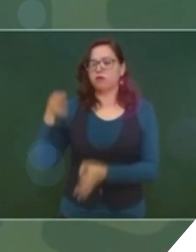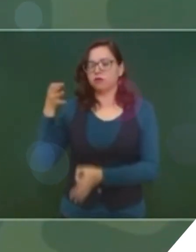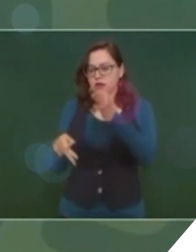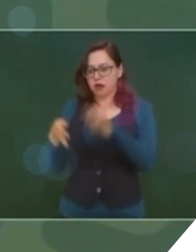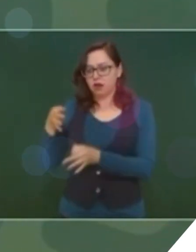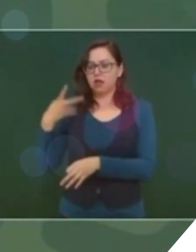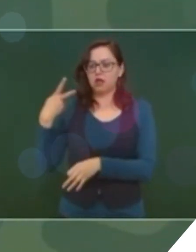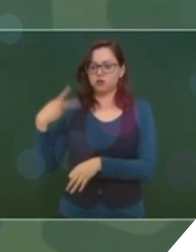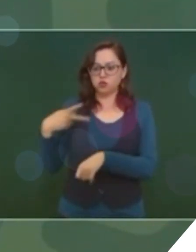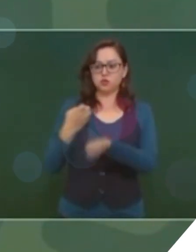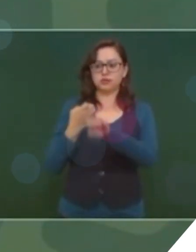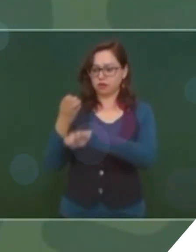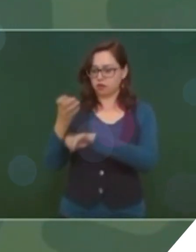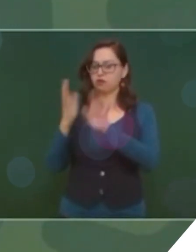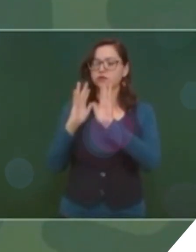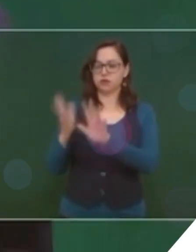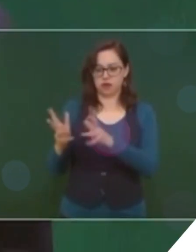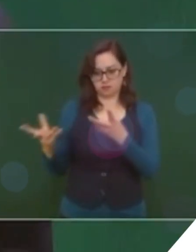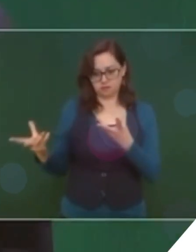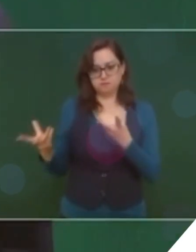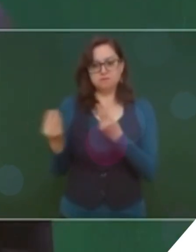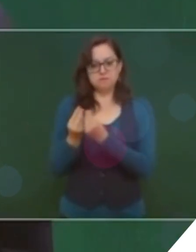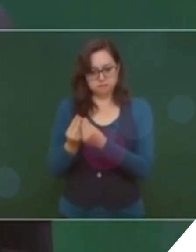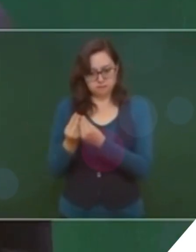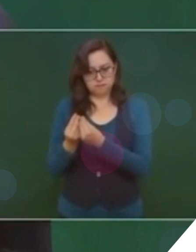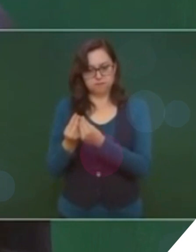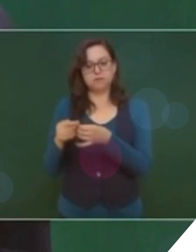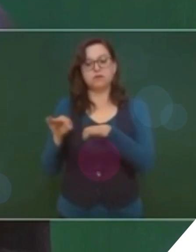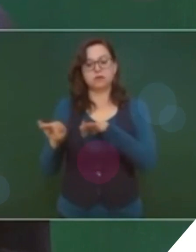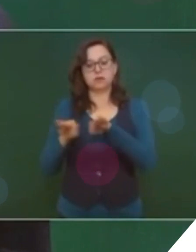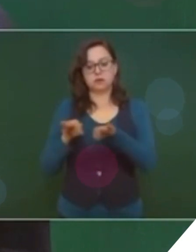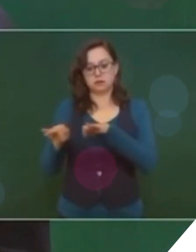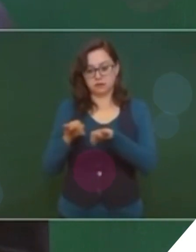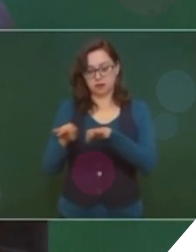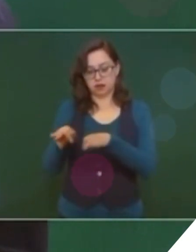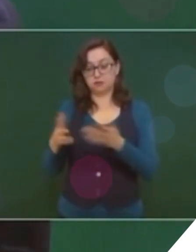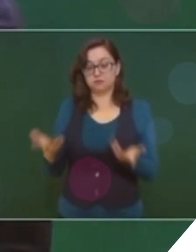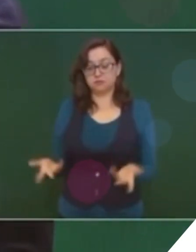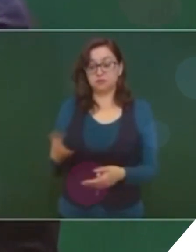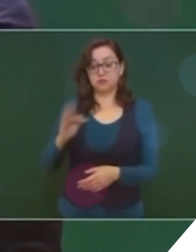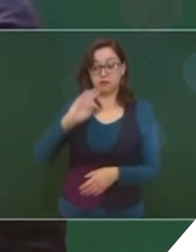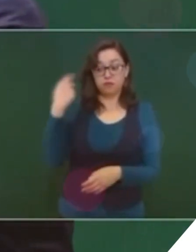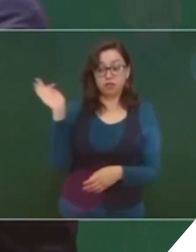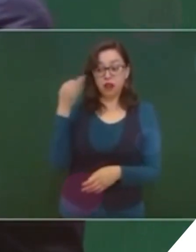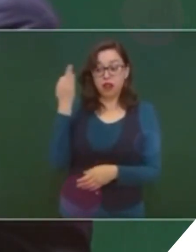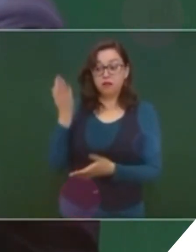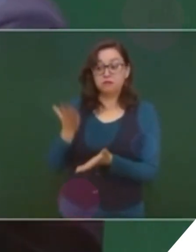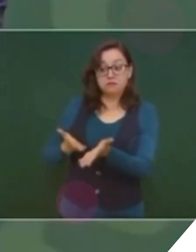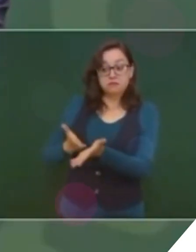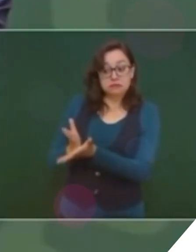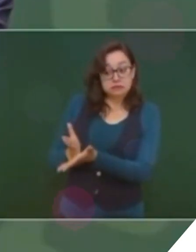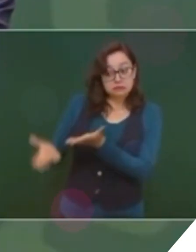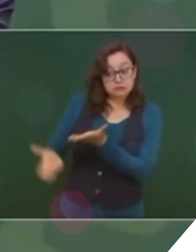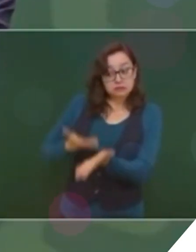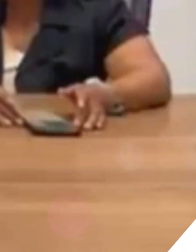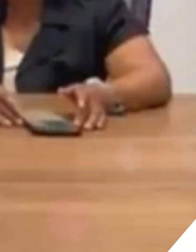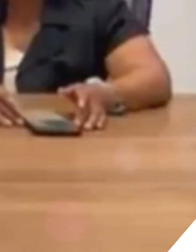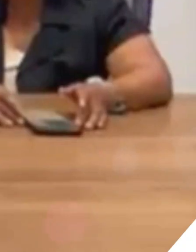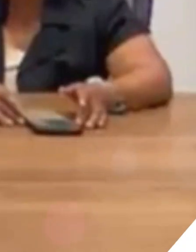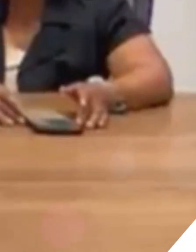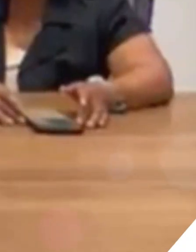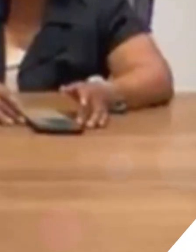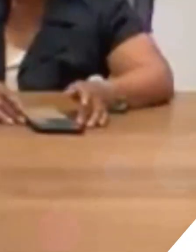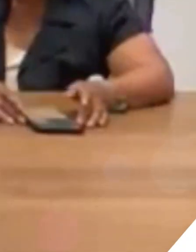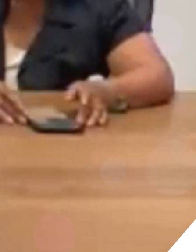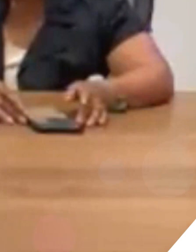absolutamente la causa de la muerte. De Deván y adelantó el funcionario. Los padres de Deván y se reunieron el mismo 13 de